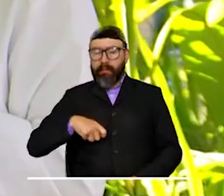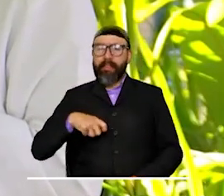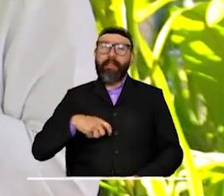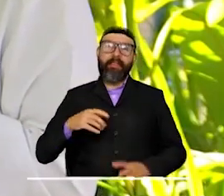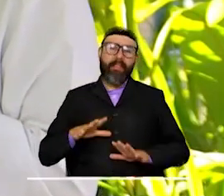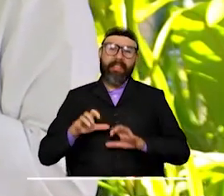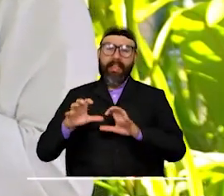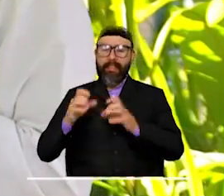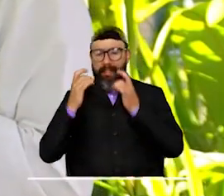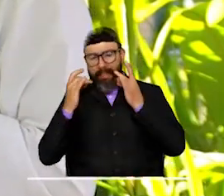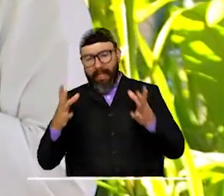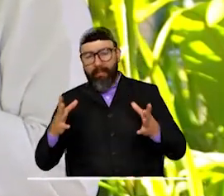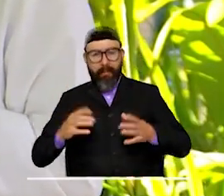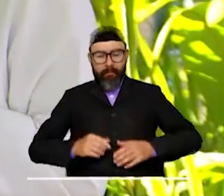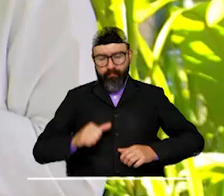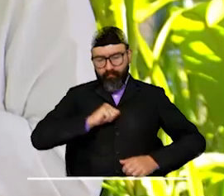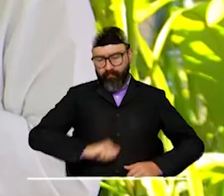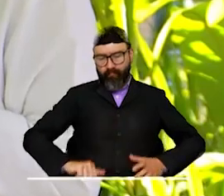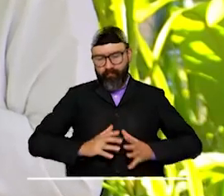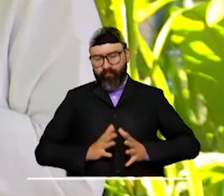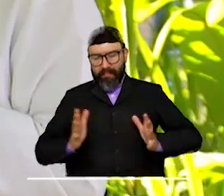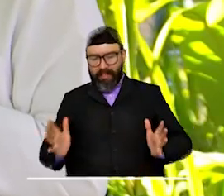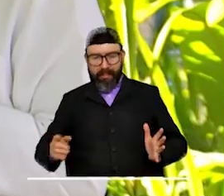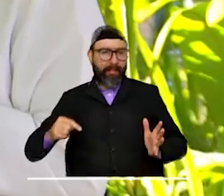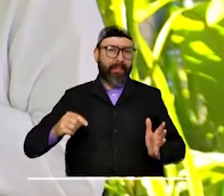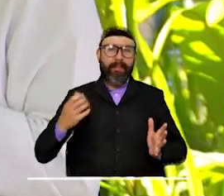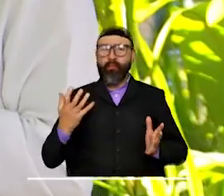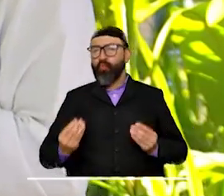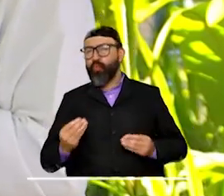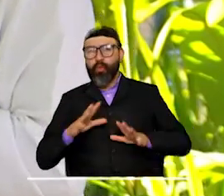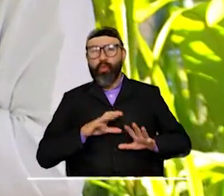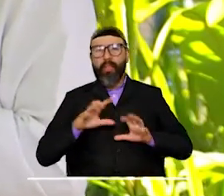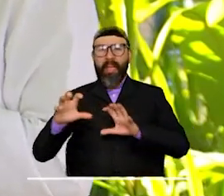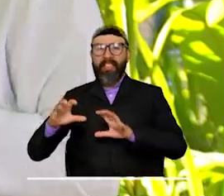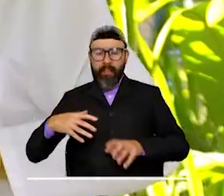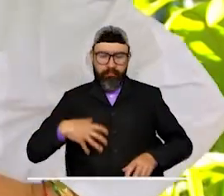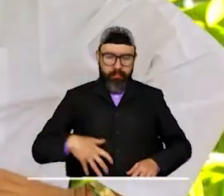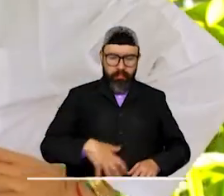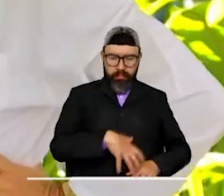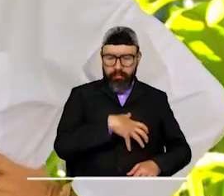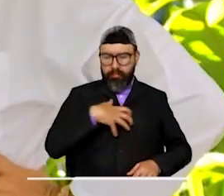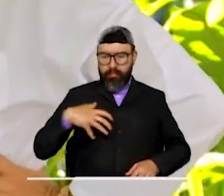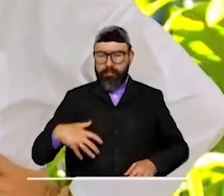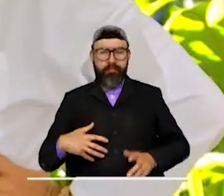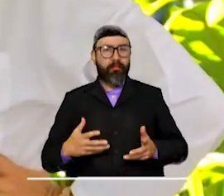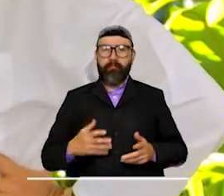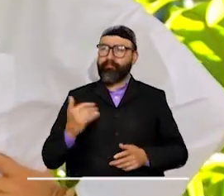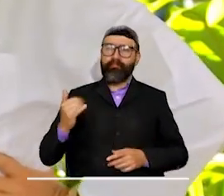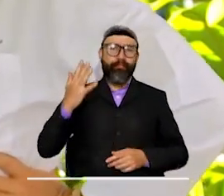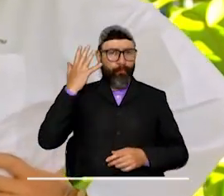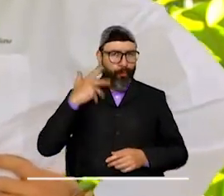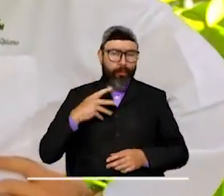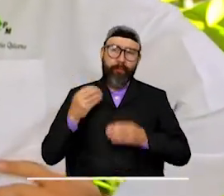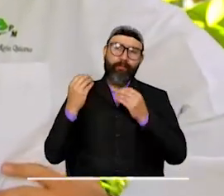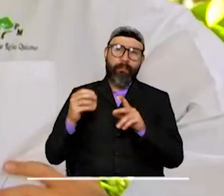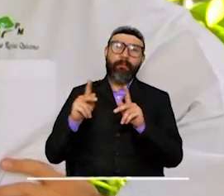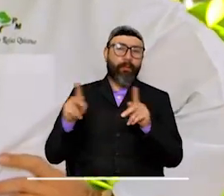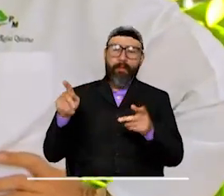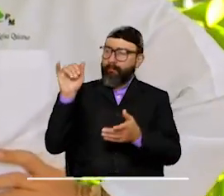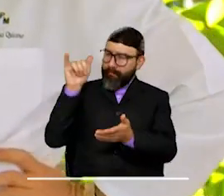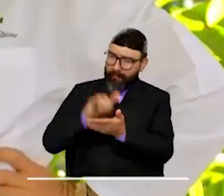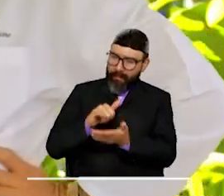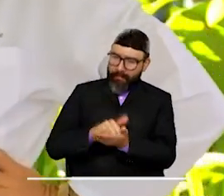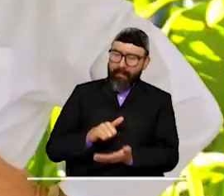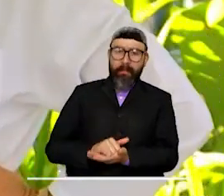lo abrieron, invadido, no había nada que hacerle. Estas historias las escuchamos a diario. Y más en